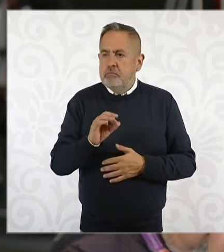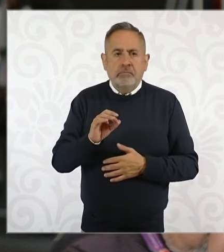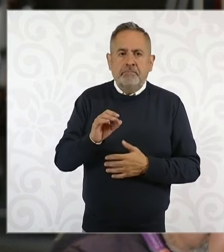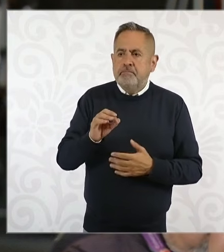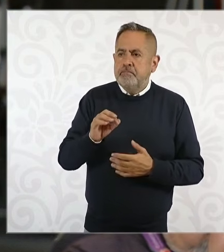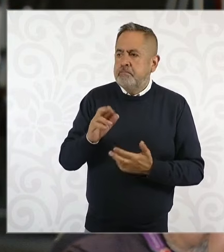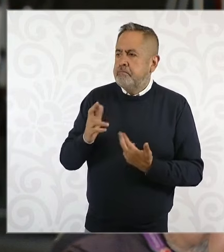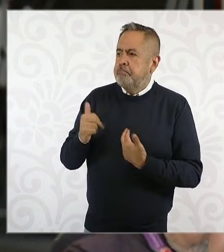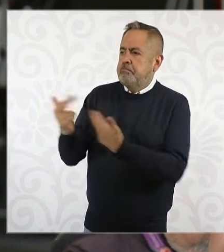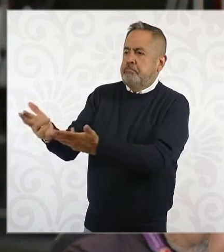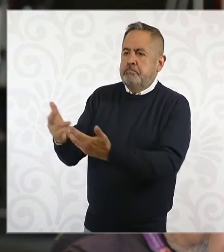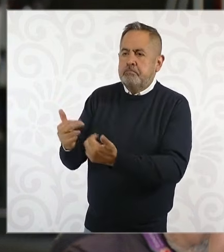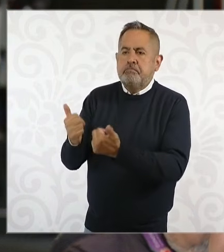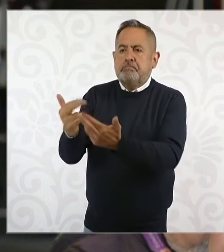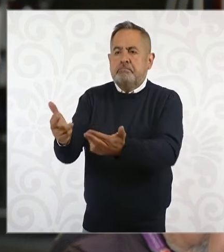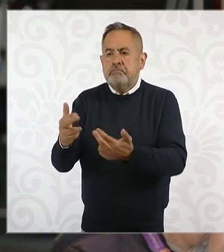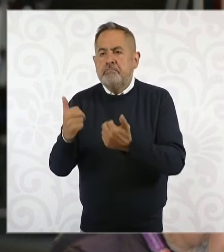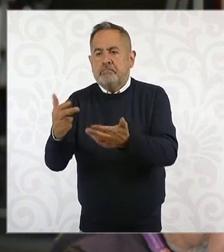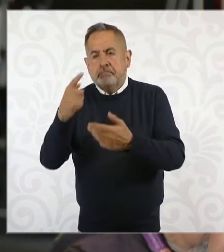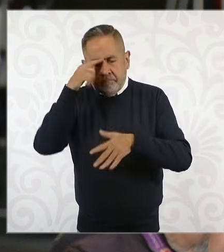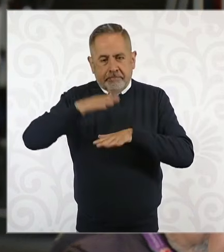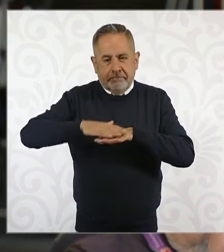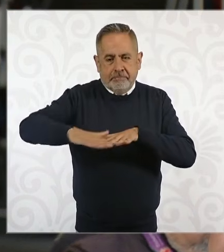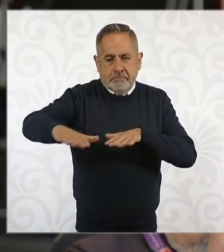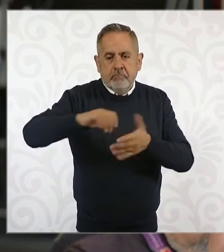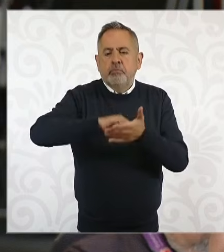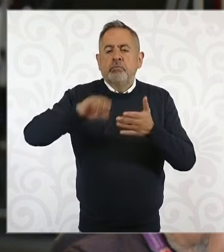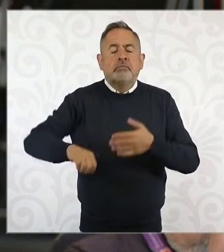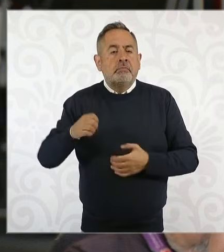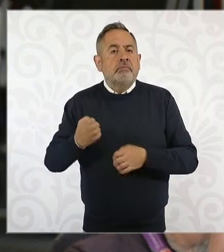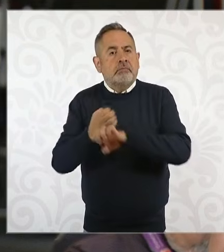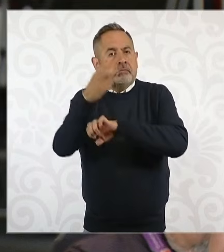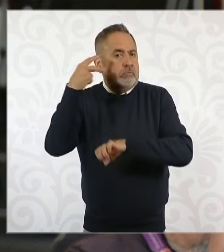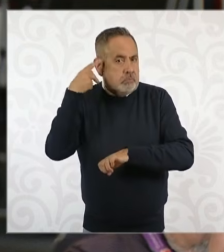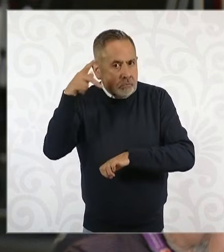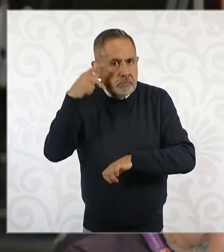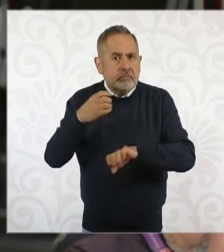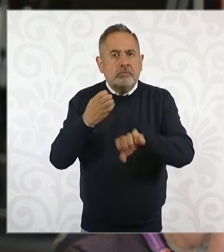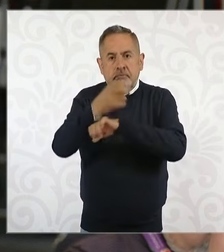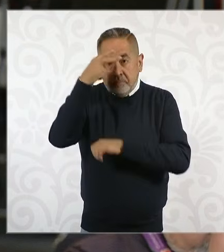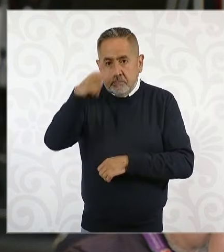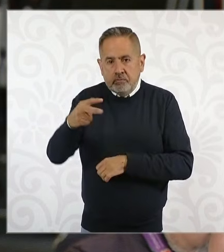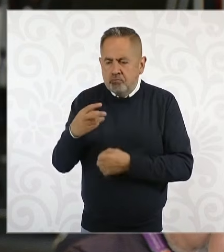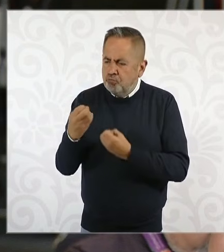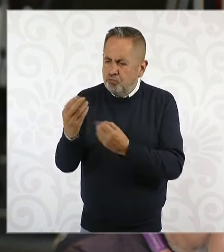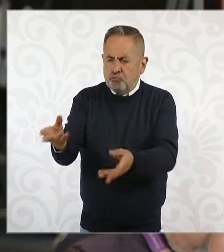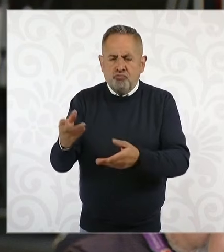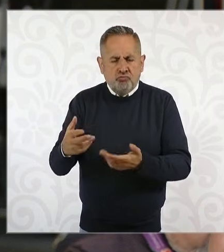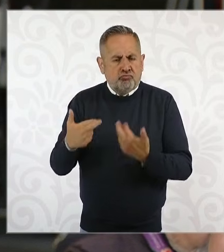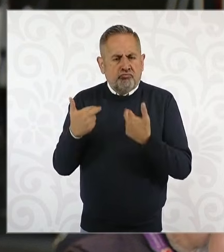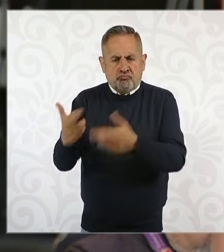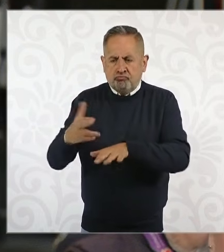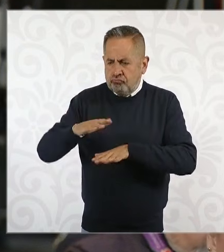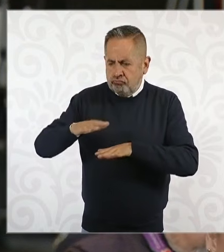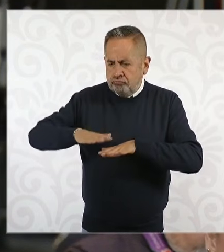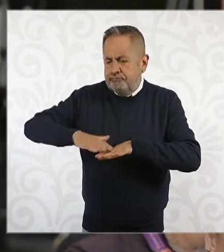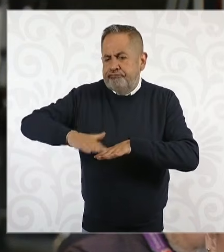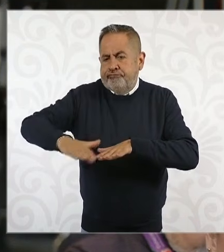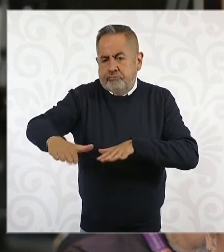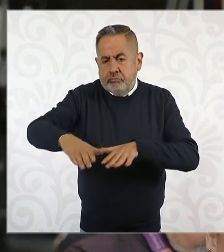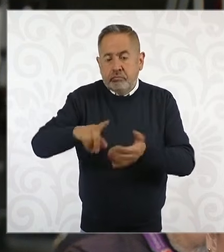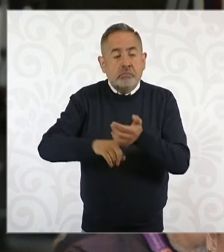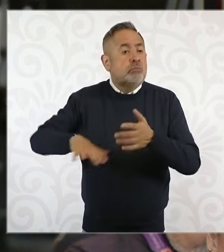el material para repavimentación, por ejemplo, en el estado de Puebla, en el estado de México, por buen manejo de